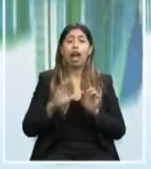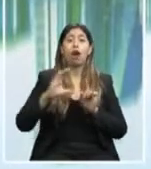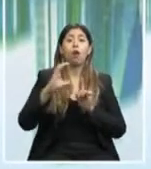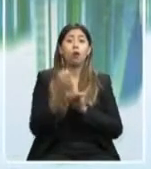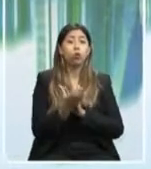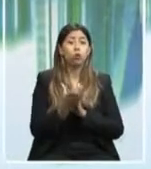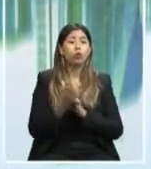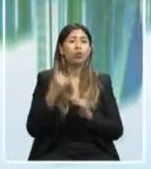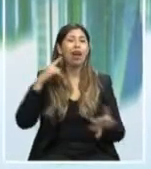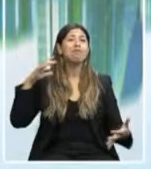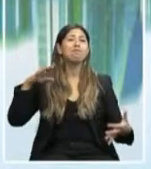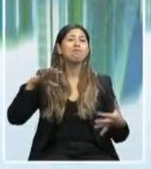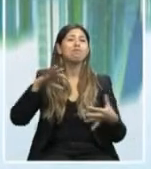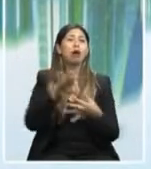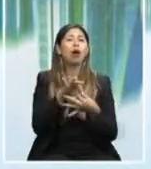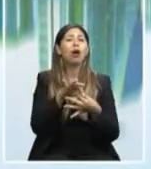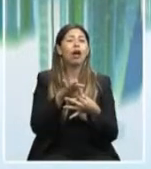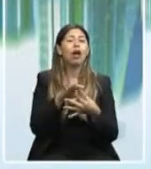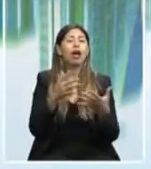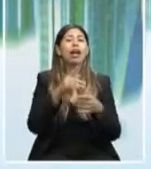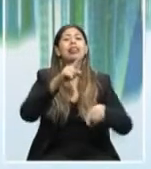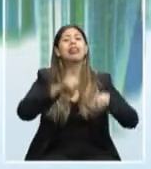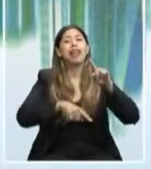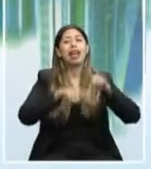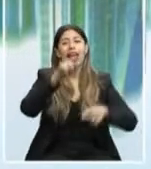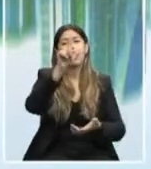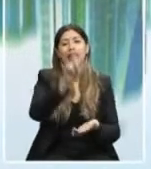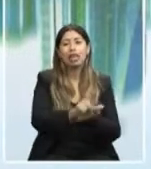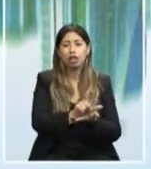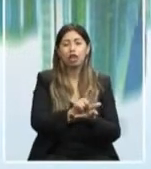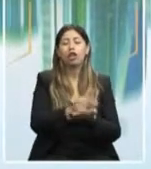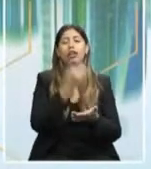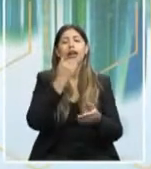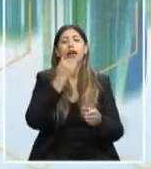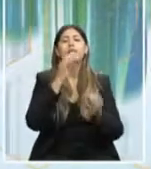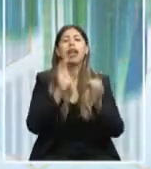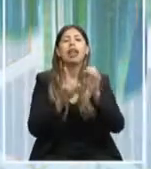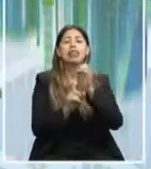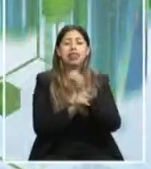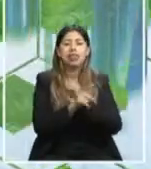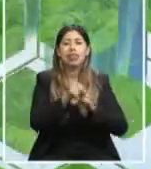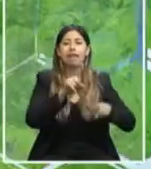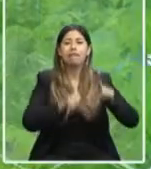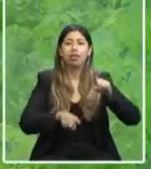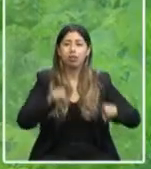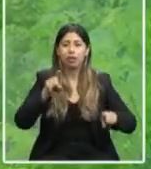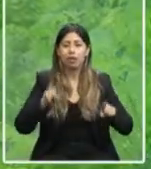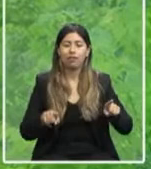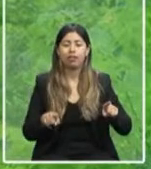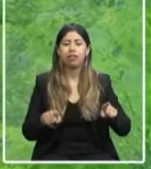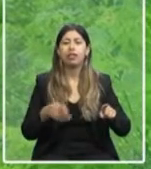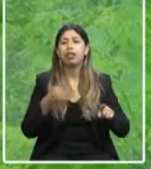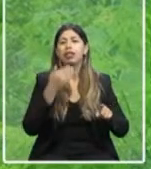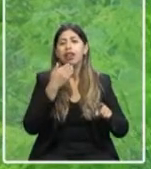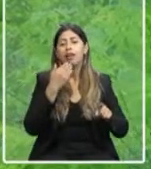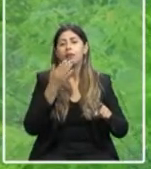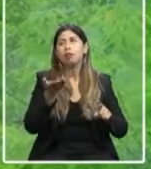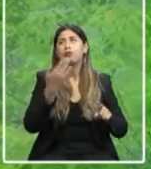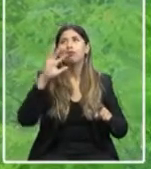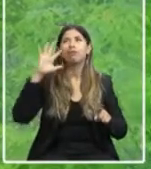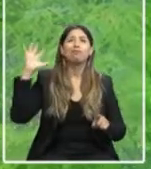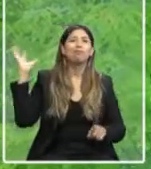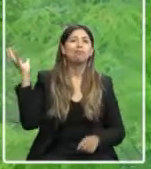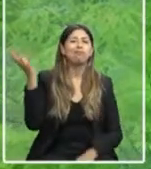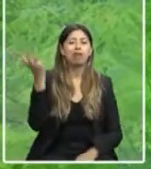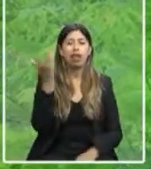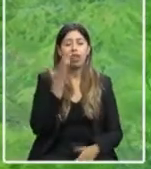culturas están asociados a los territorios, a la biodiversidad y a nuestro entorno